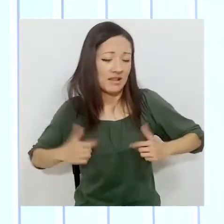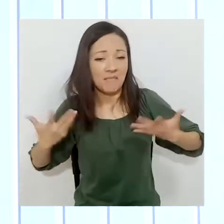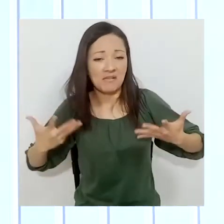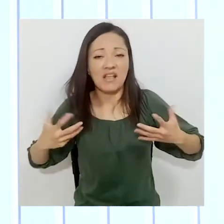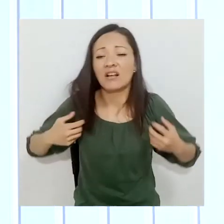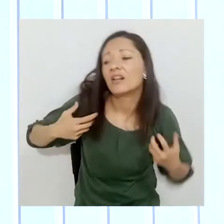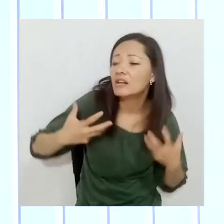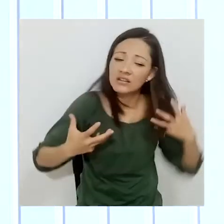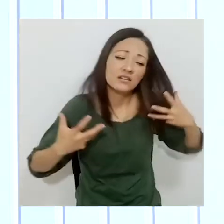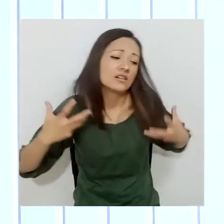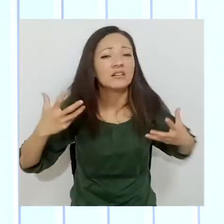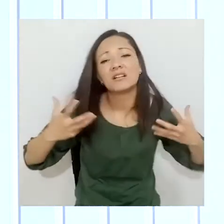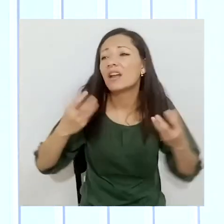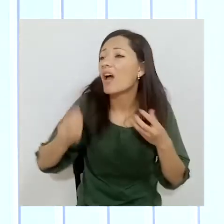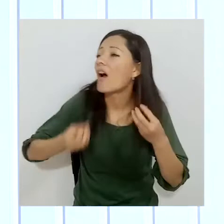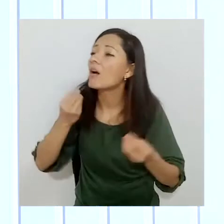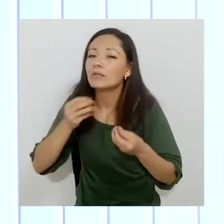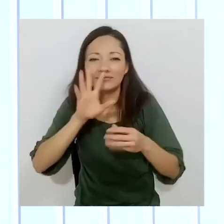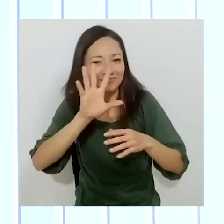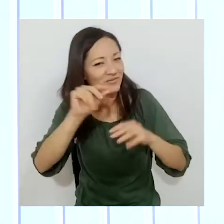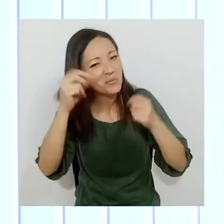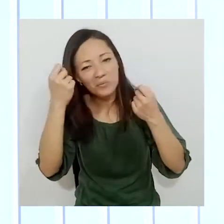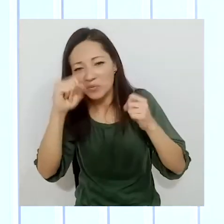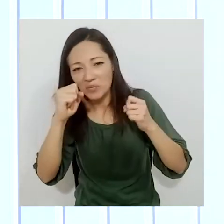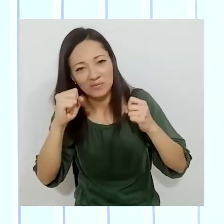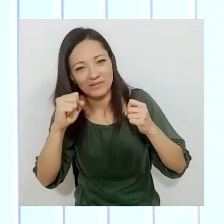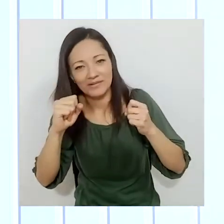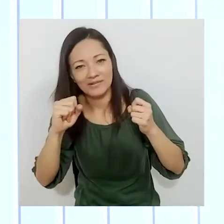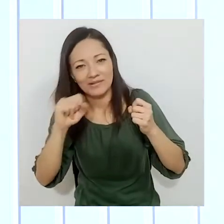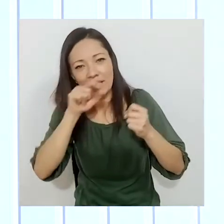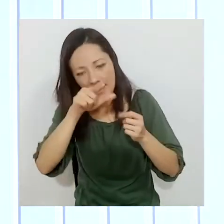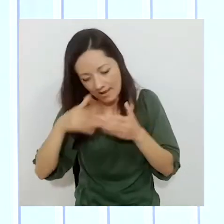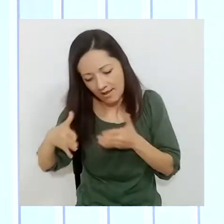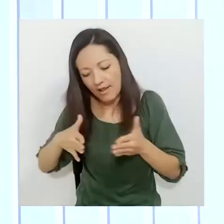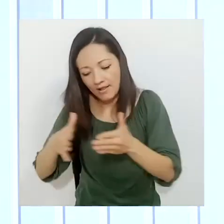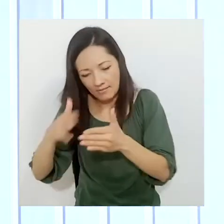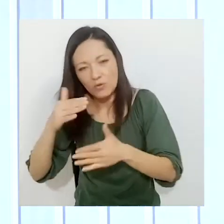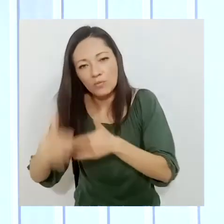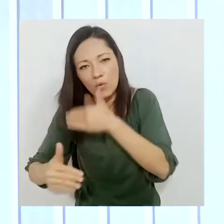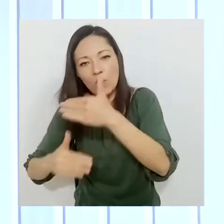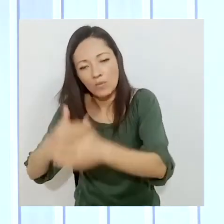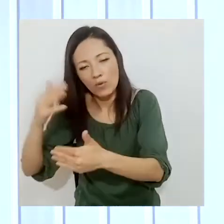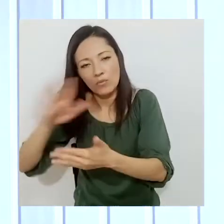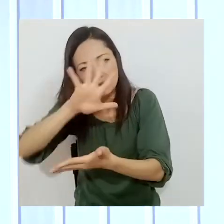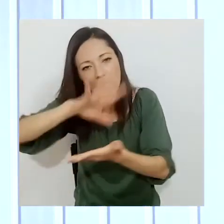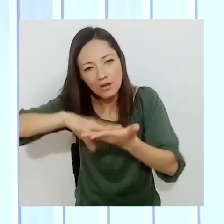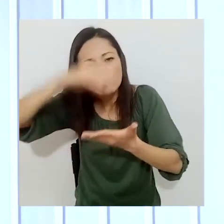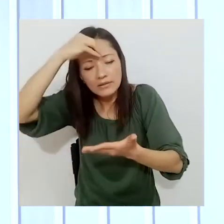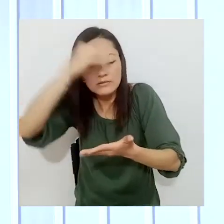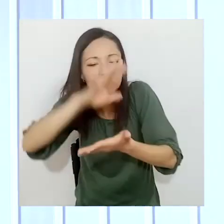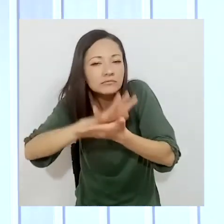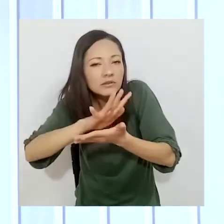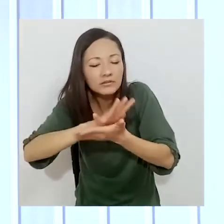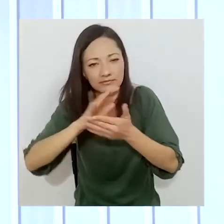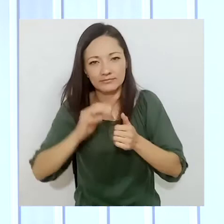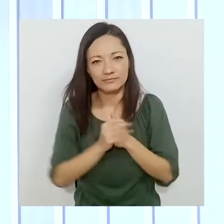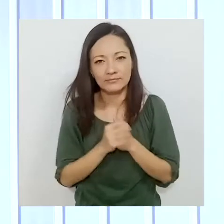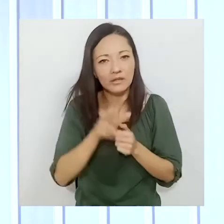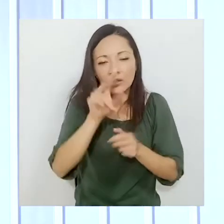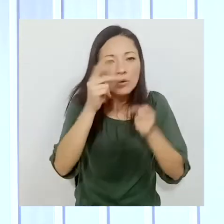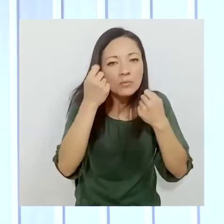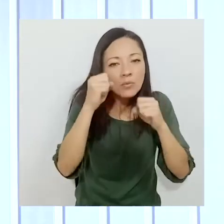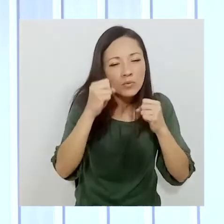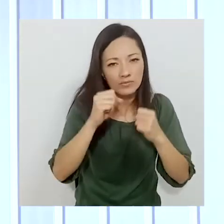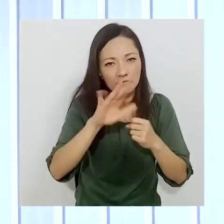preocupe. Como dicen los arrieros, en el camino se aparejan las cargas. No se preocupe, usted no